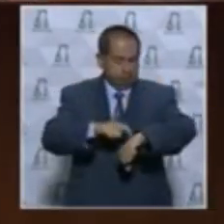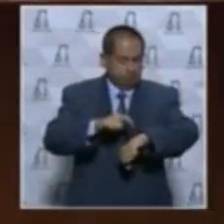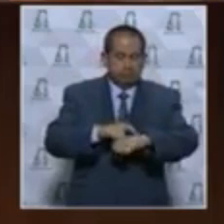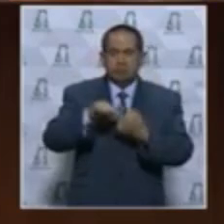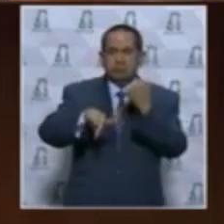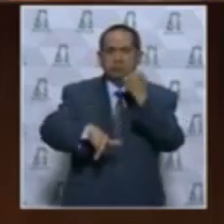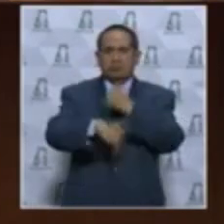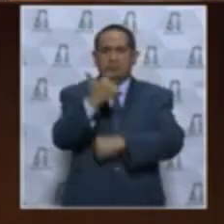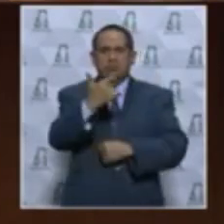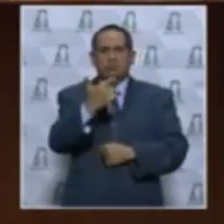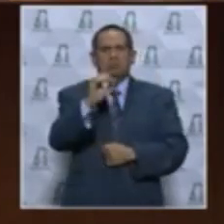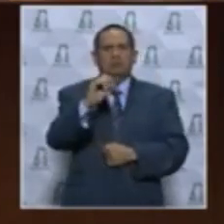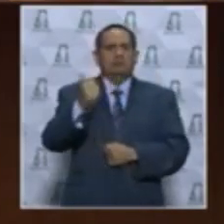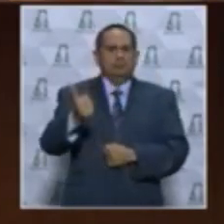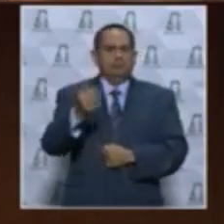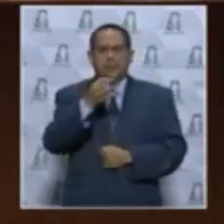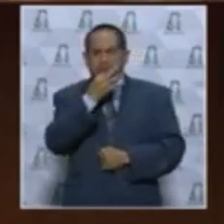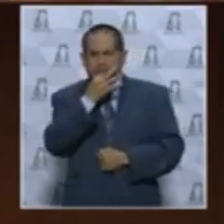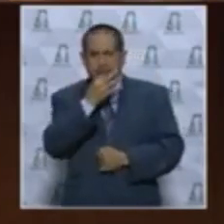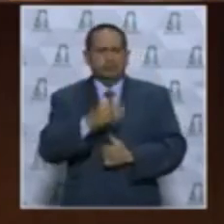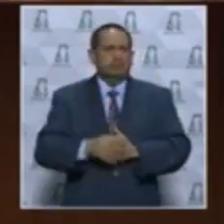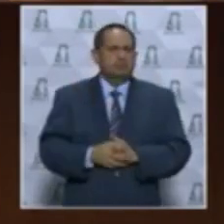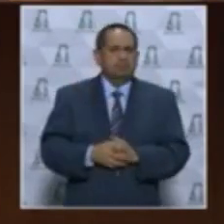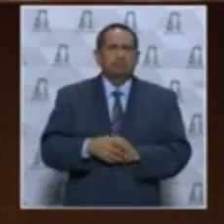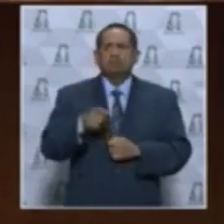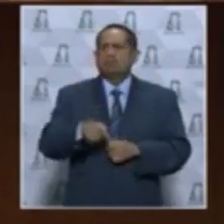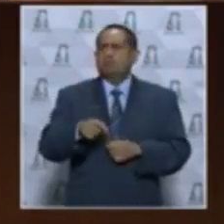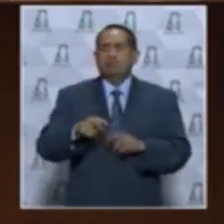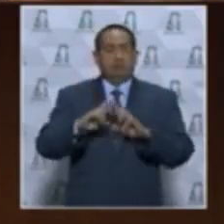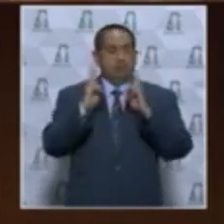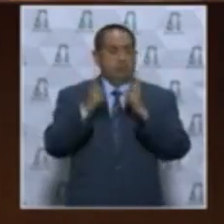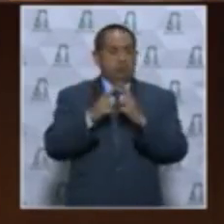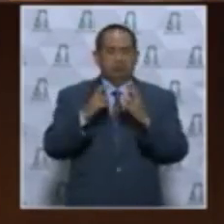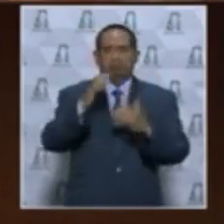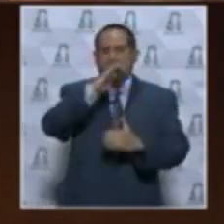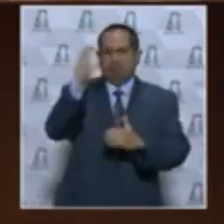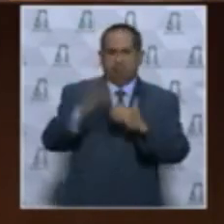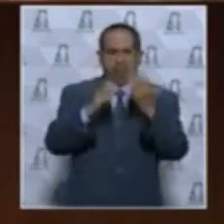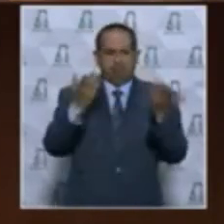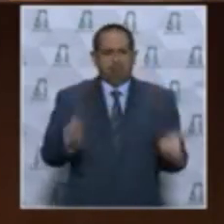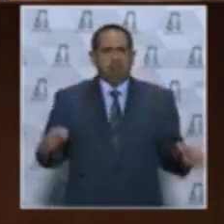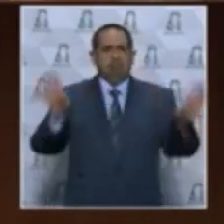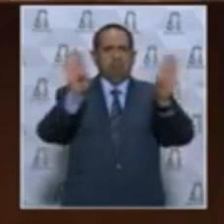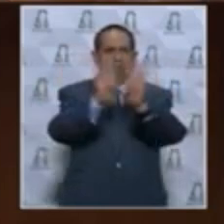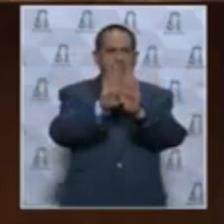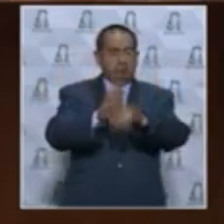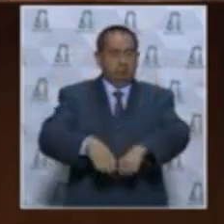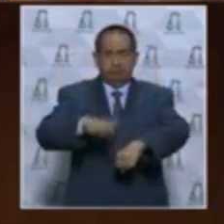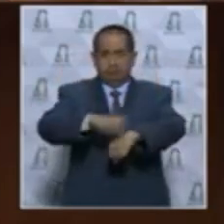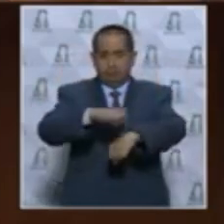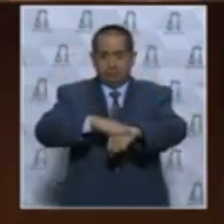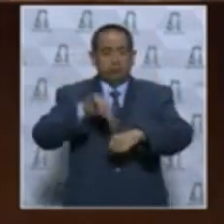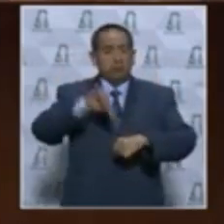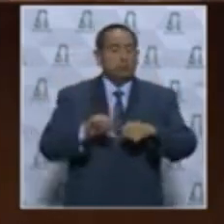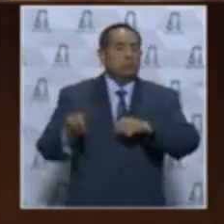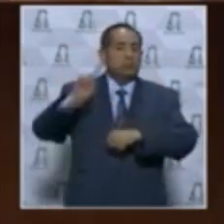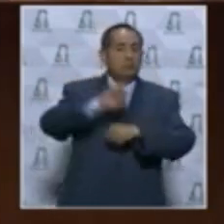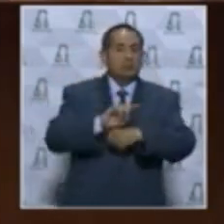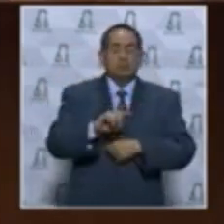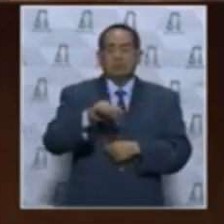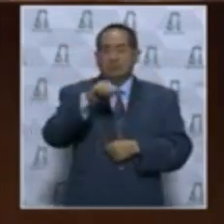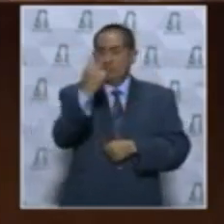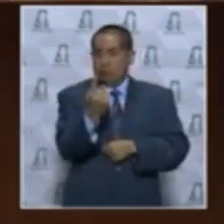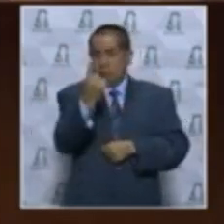12 horas con 6 minutos se da por concluida y se convoca a las 13 horas del día de hoy a la